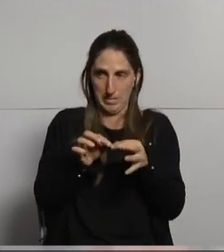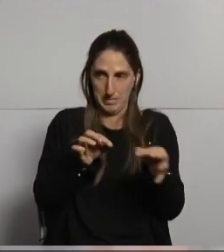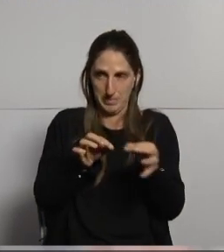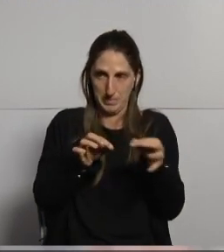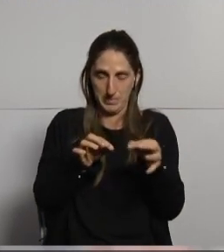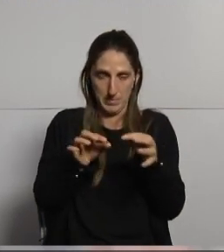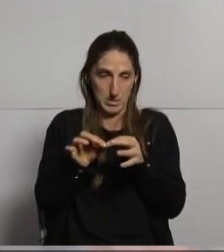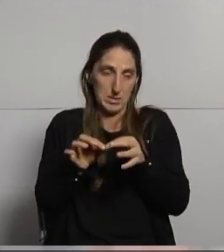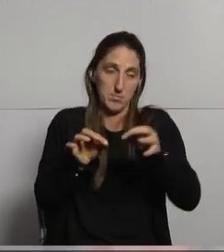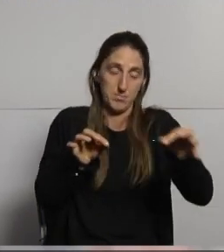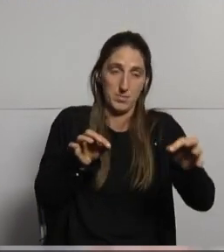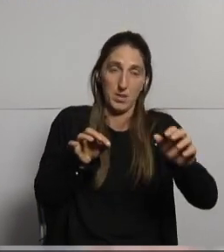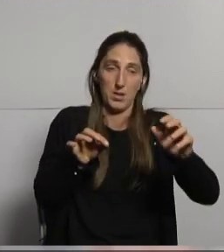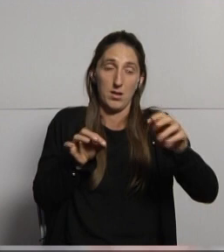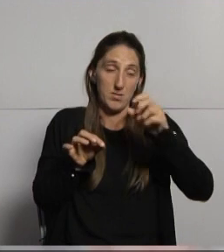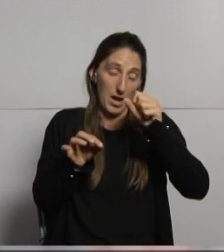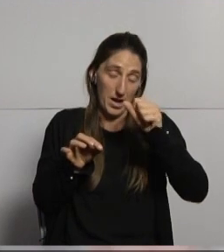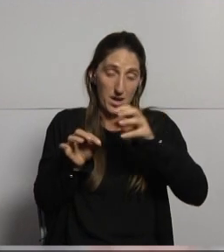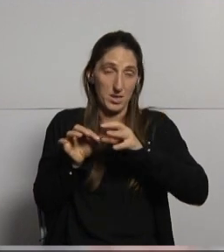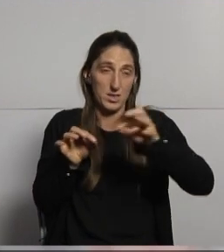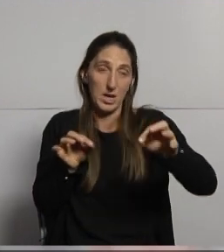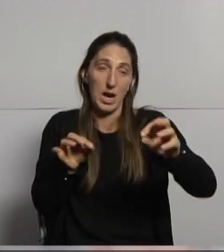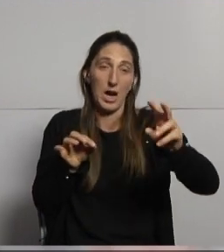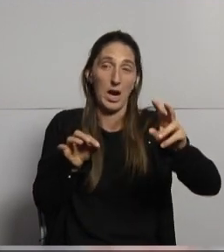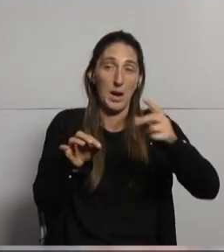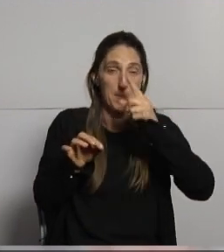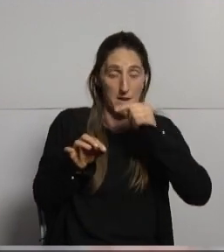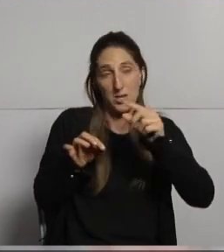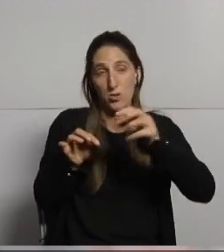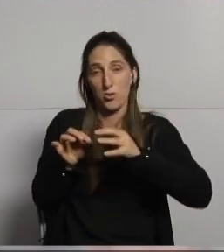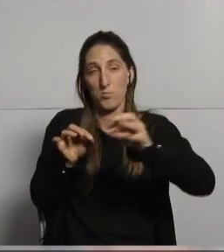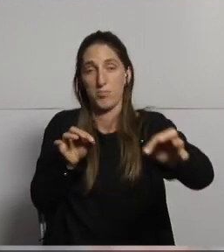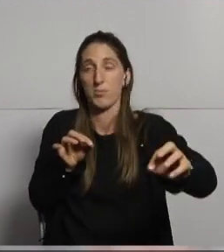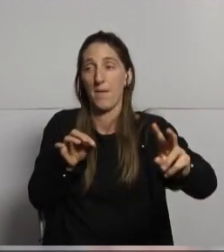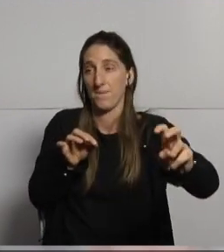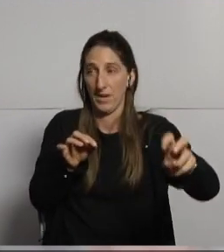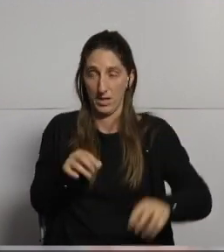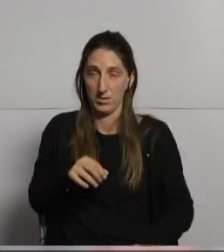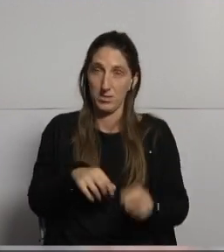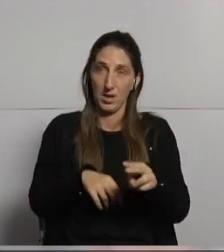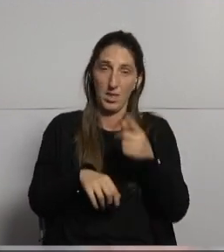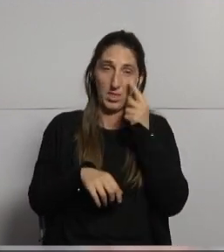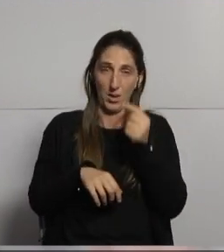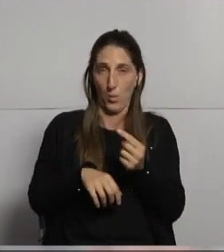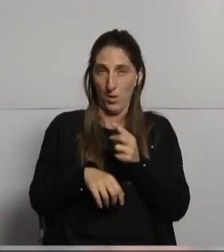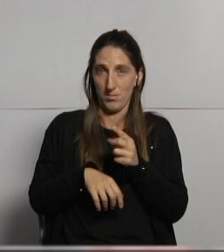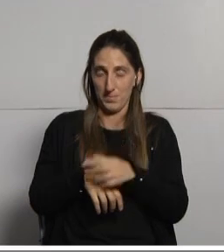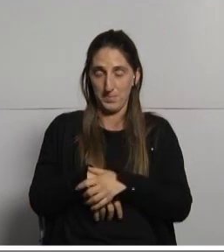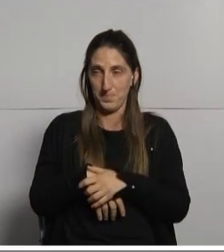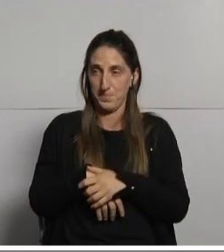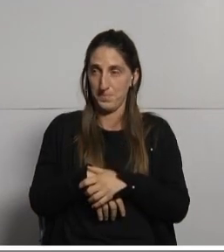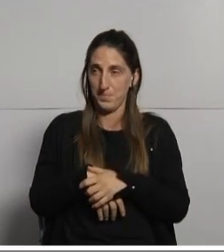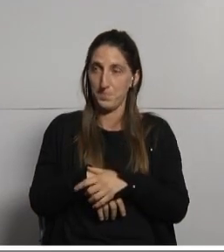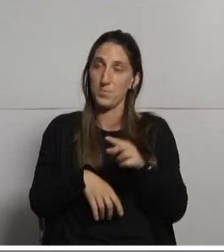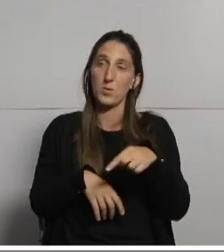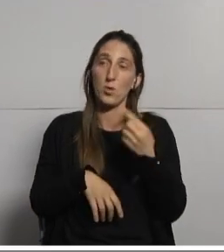distancia, naranja si están un poco más, amarillo, verde, y uno puede ver entre las personas a qué distancia están. Otra